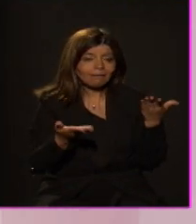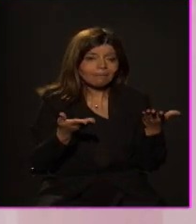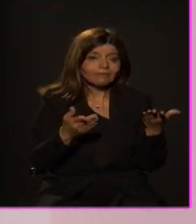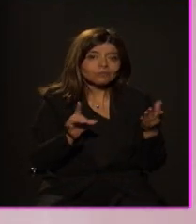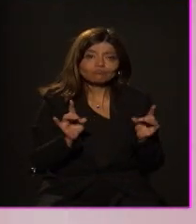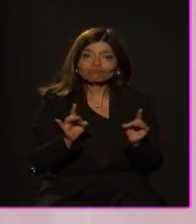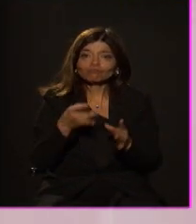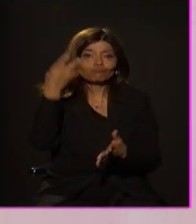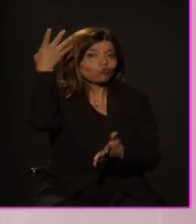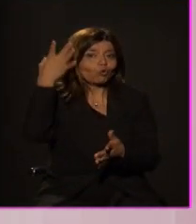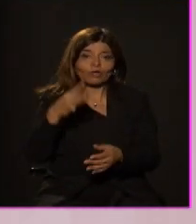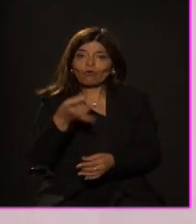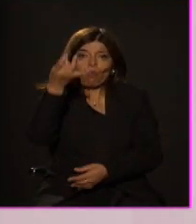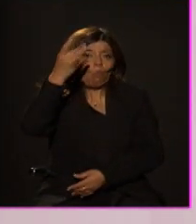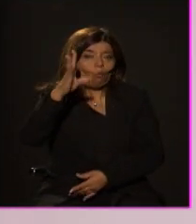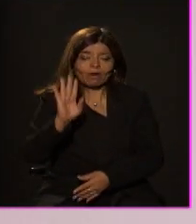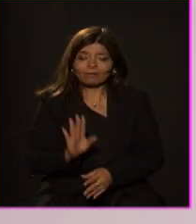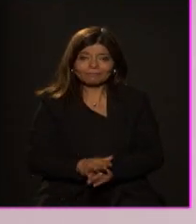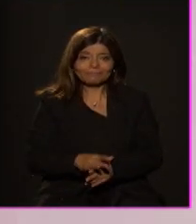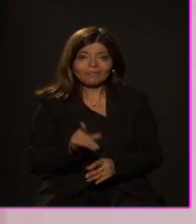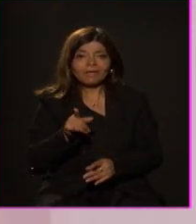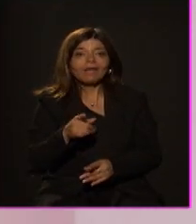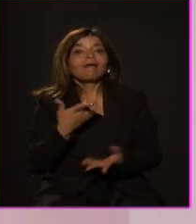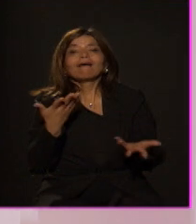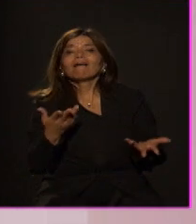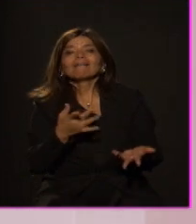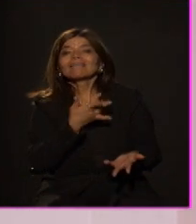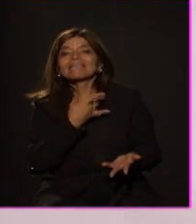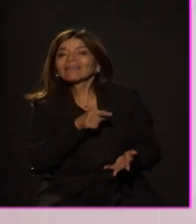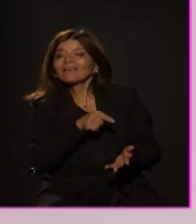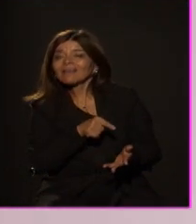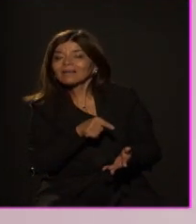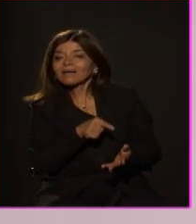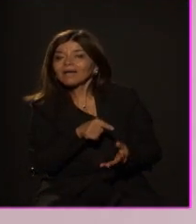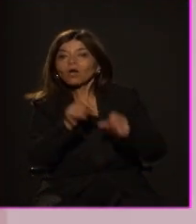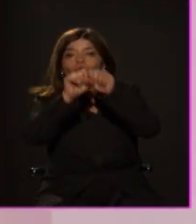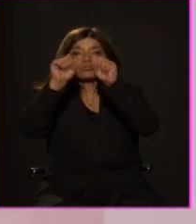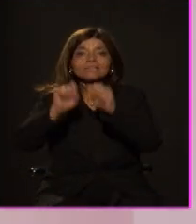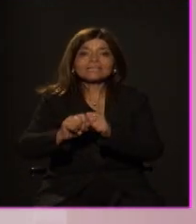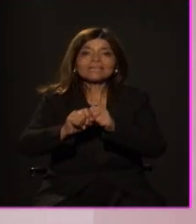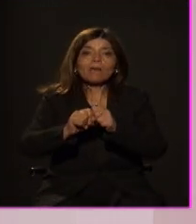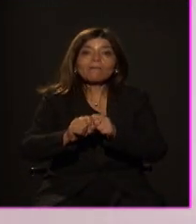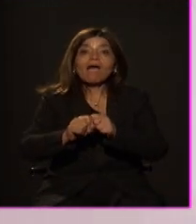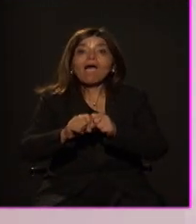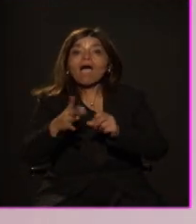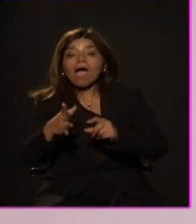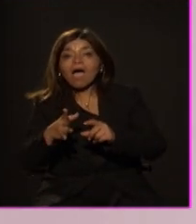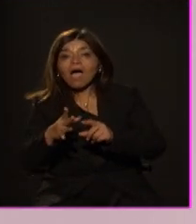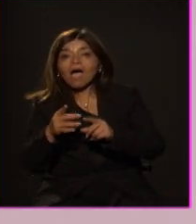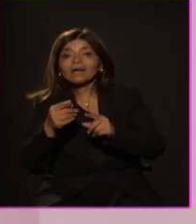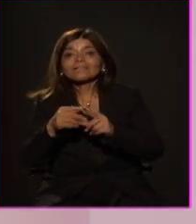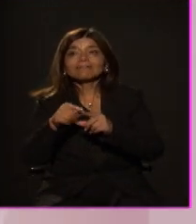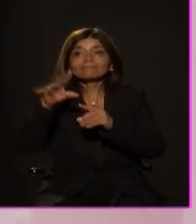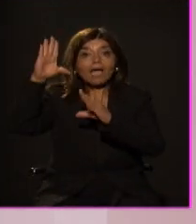inusual. Y resultó ser, según los modelos, un sistema binario de agujeros negros que se está comiendo una